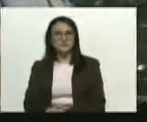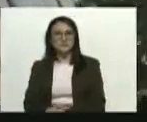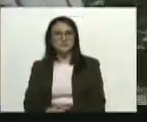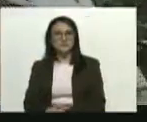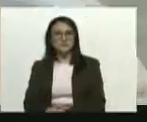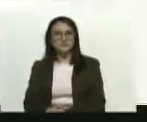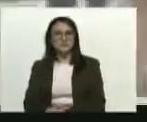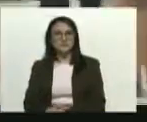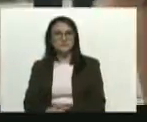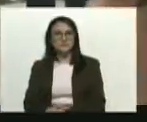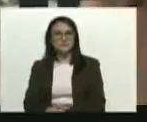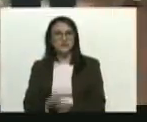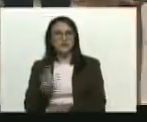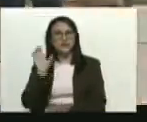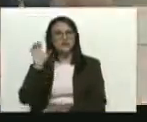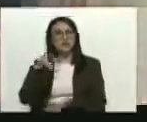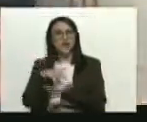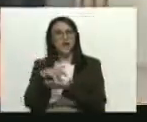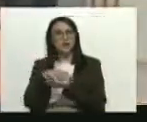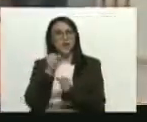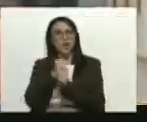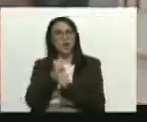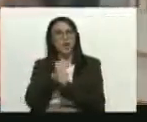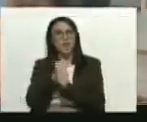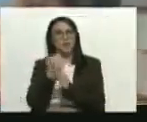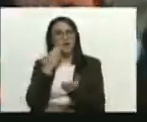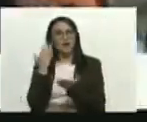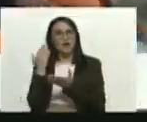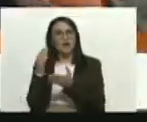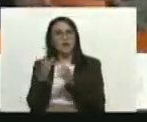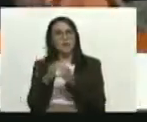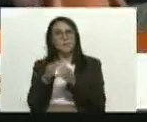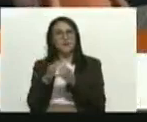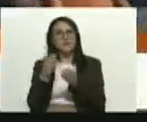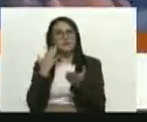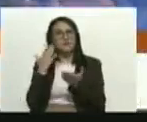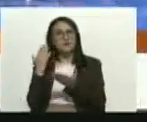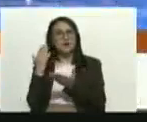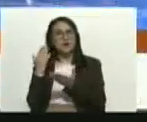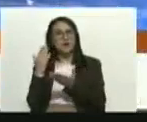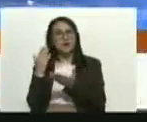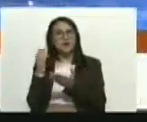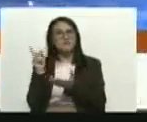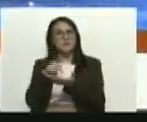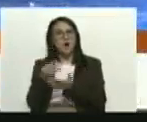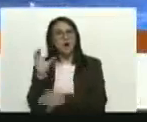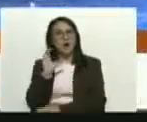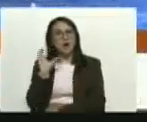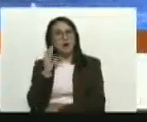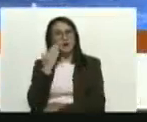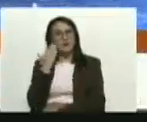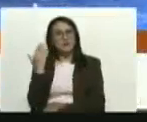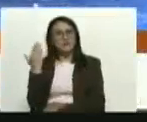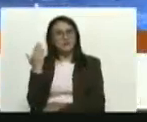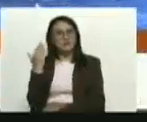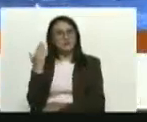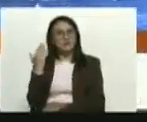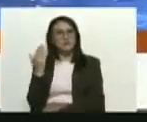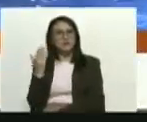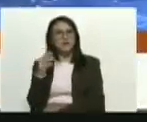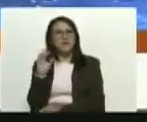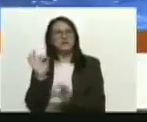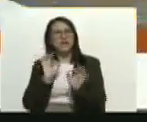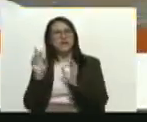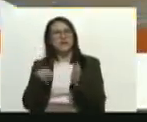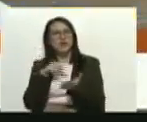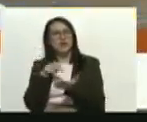Su éxito en el estado Carabobo, la obra Electra de la compañía Ducha Pitó llegó a Caracas específicamente al Teatro